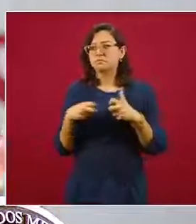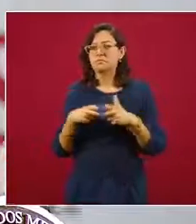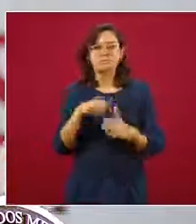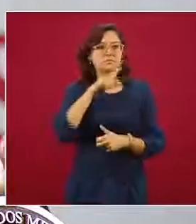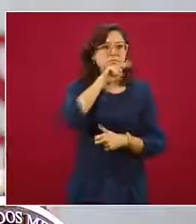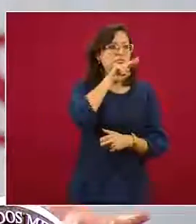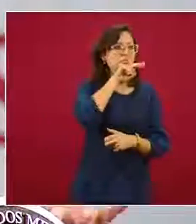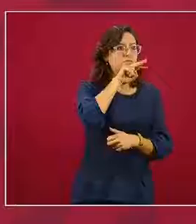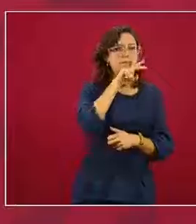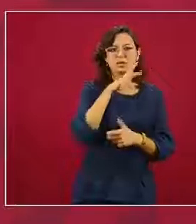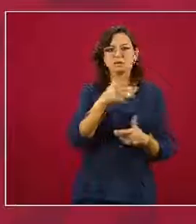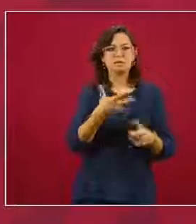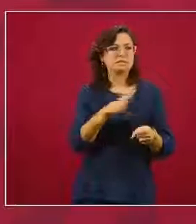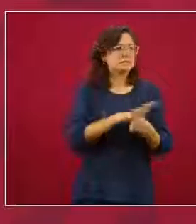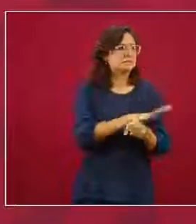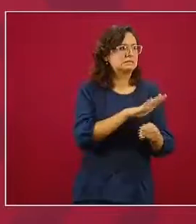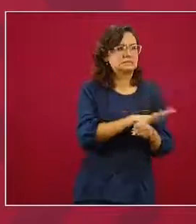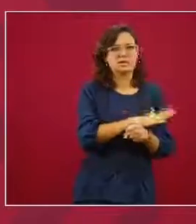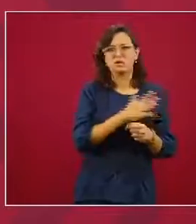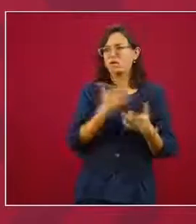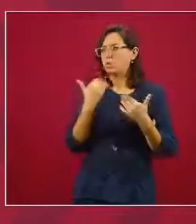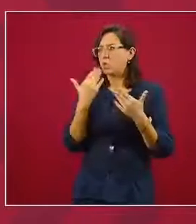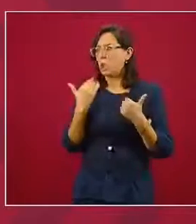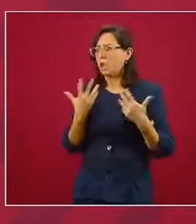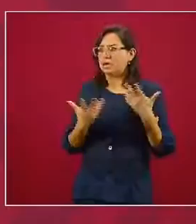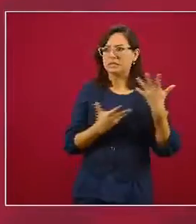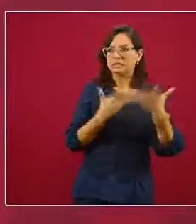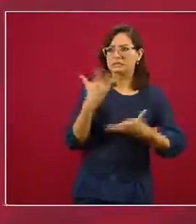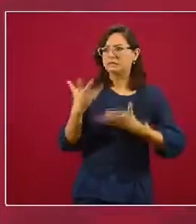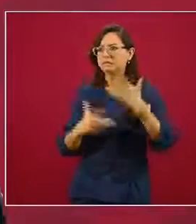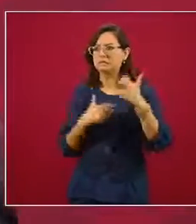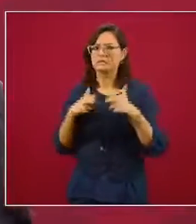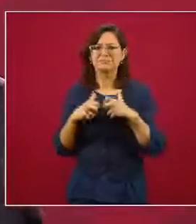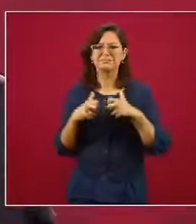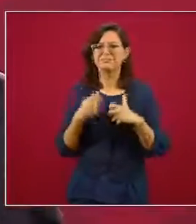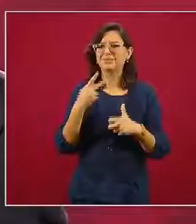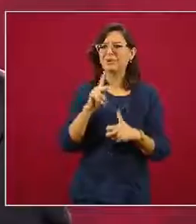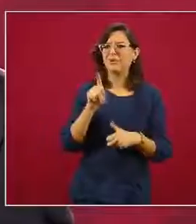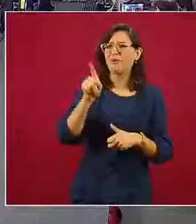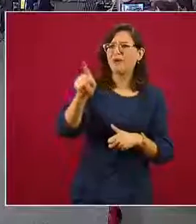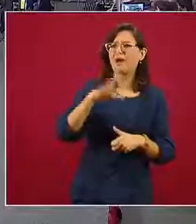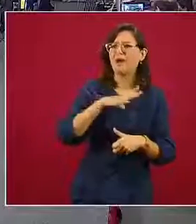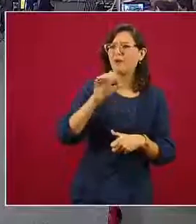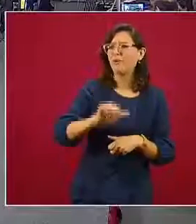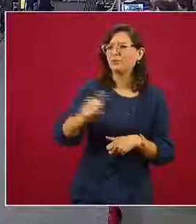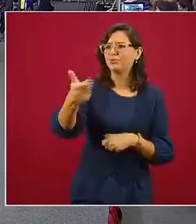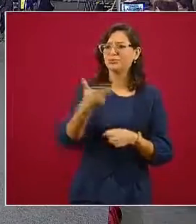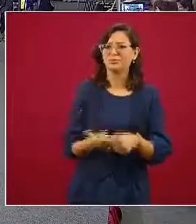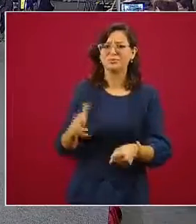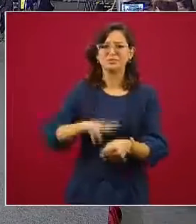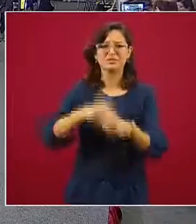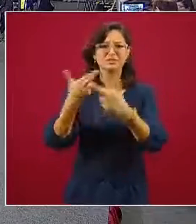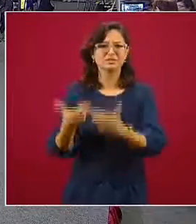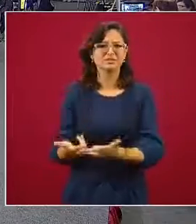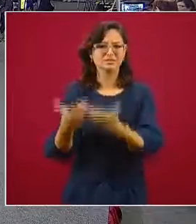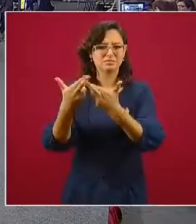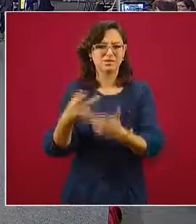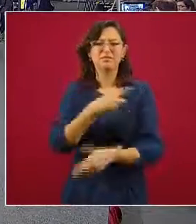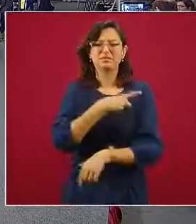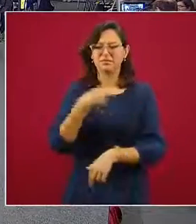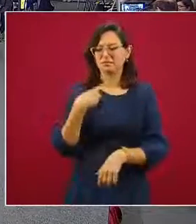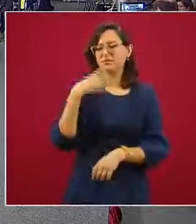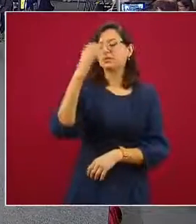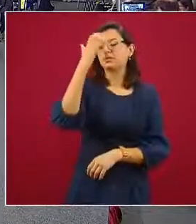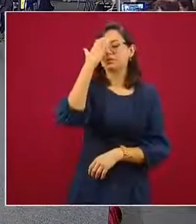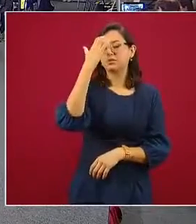que atender a más personas y no tener el espacio apropiado para ello. Vemos aquí en estas gráficas la ocupación